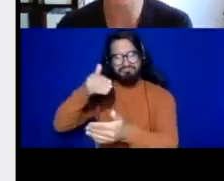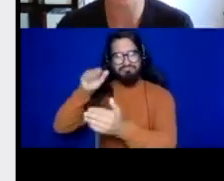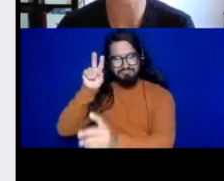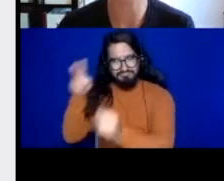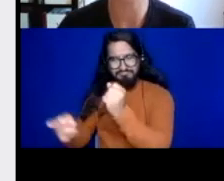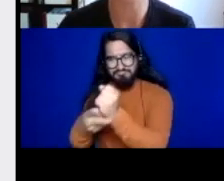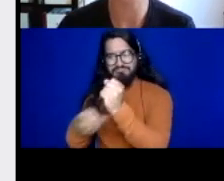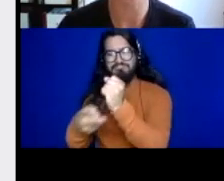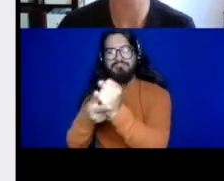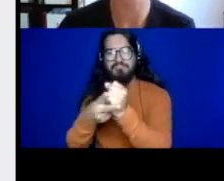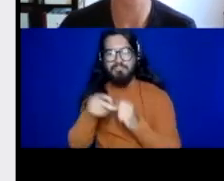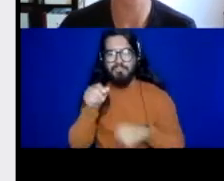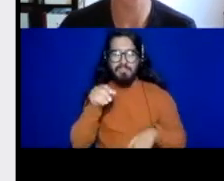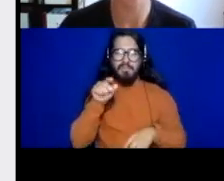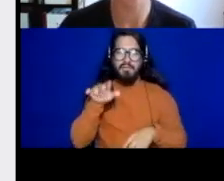cosas. No me ayuda.